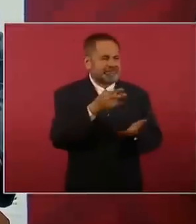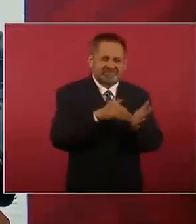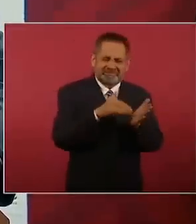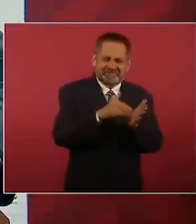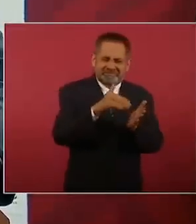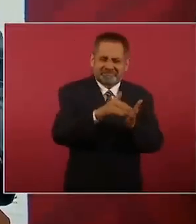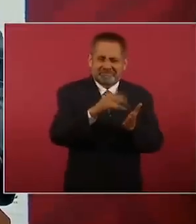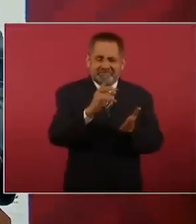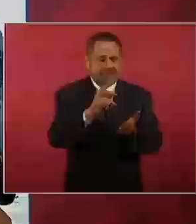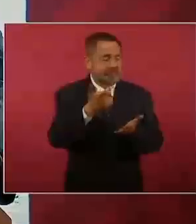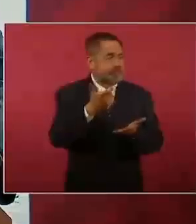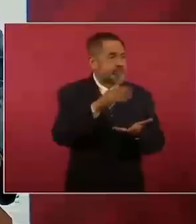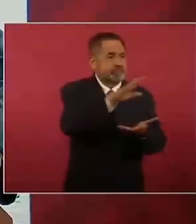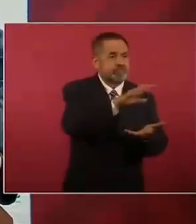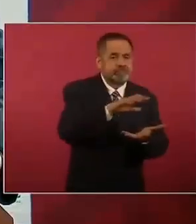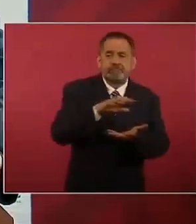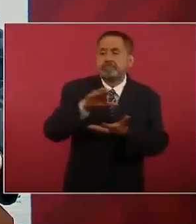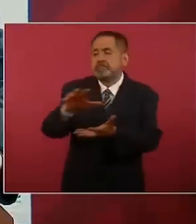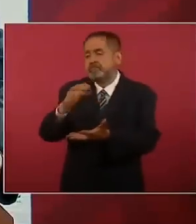millones de pesos